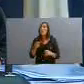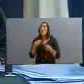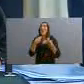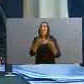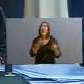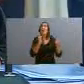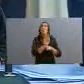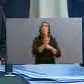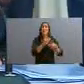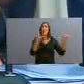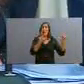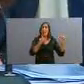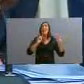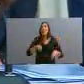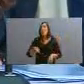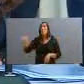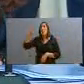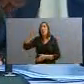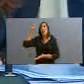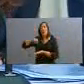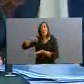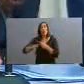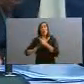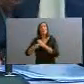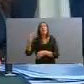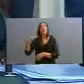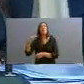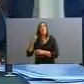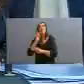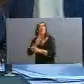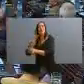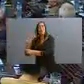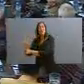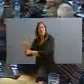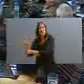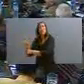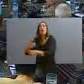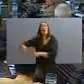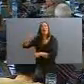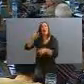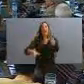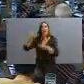los medios se la dieran ellos a los ciudadanos, como les marca la Constitución. Pero